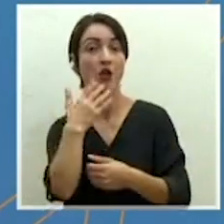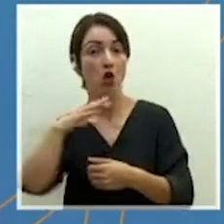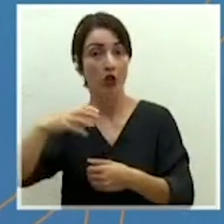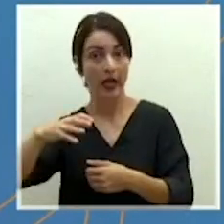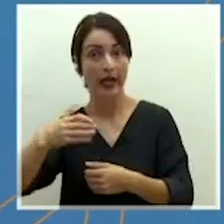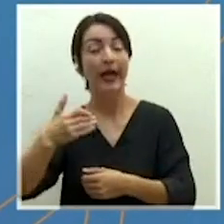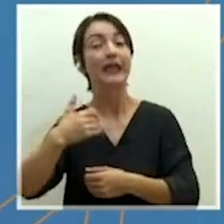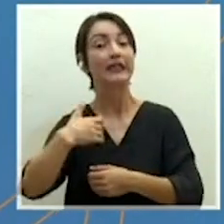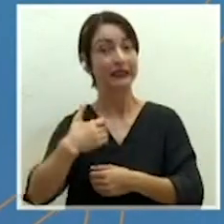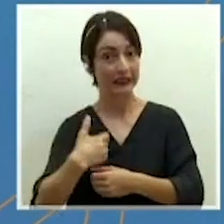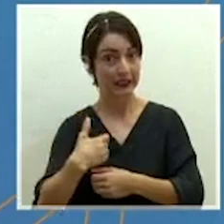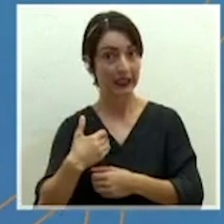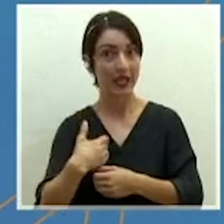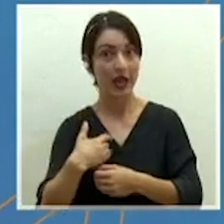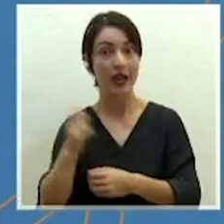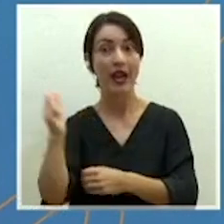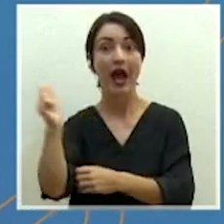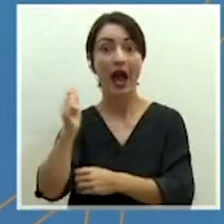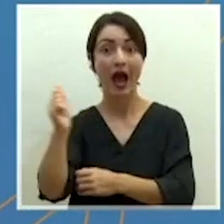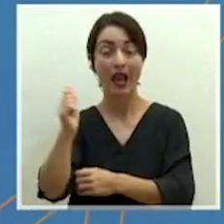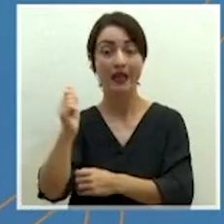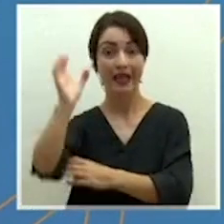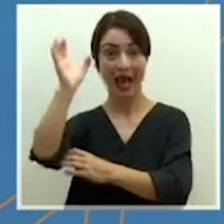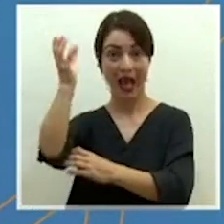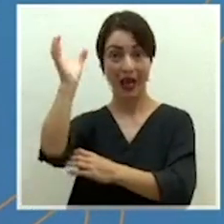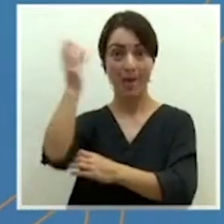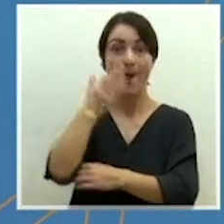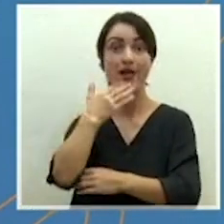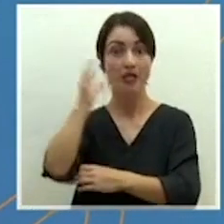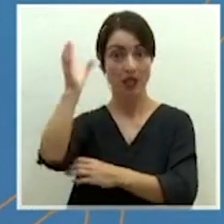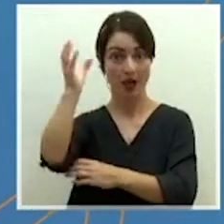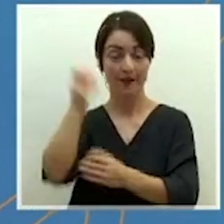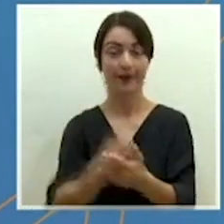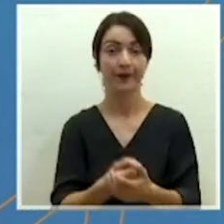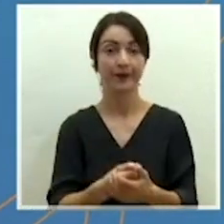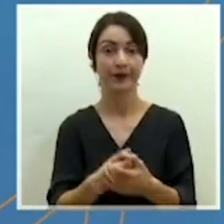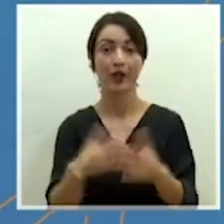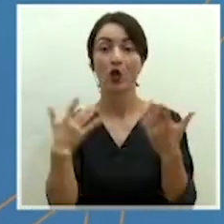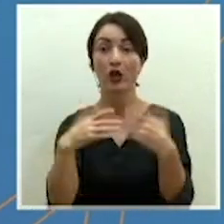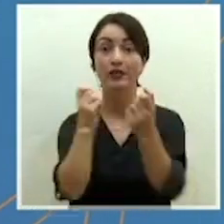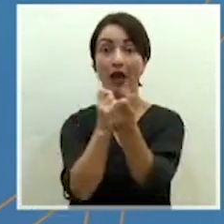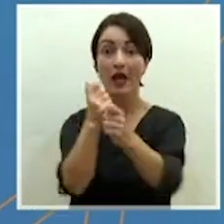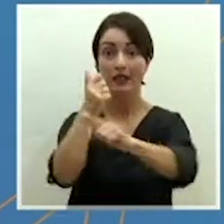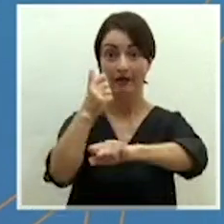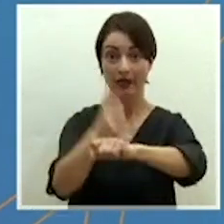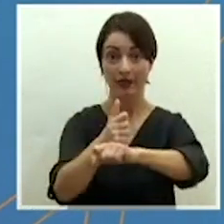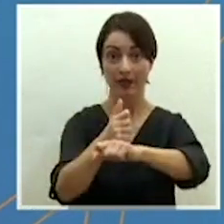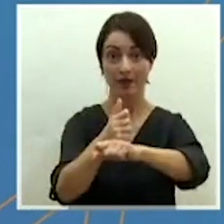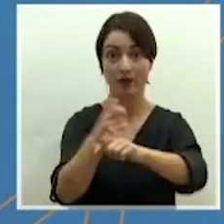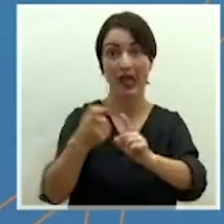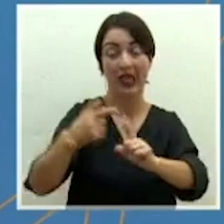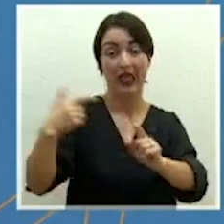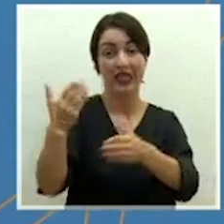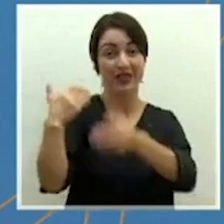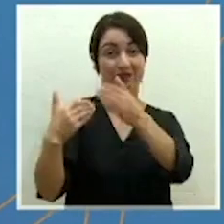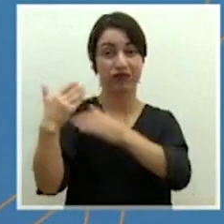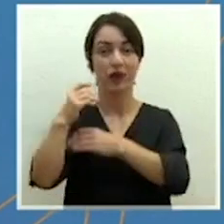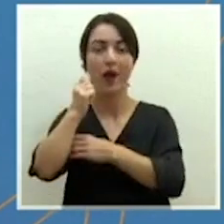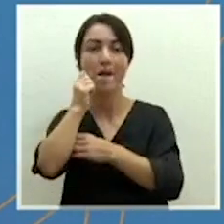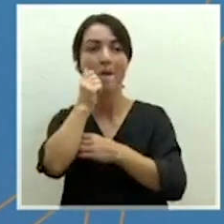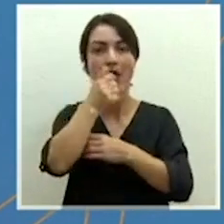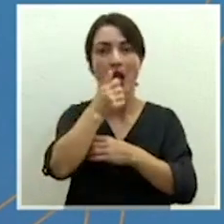tienen condición de alerta amarilla. Es la condición que hemos establecido desde hace prácticamente, ya mañana va a